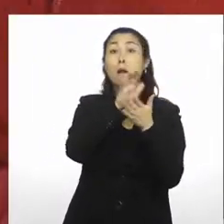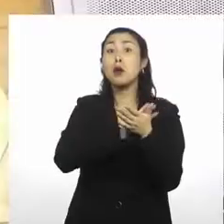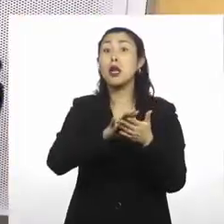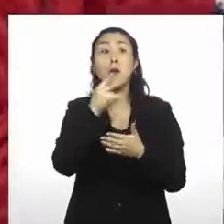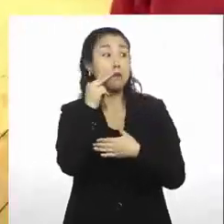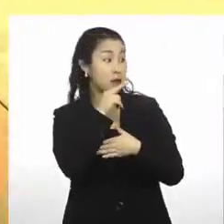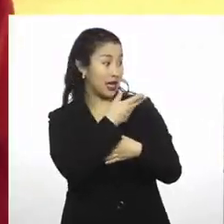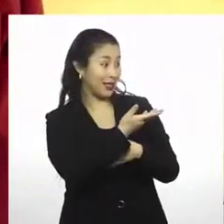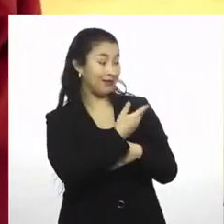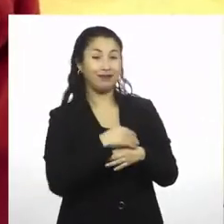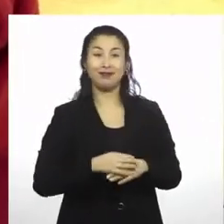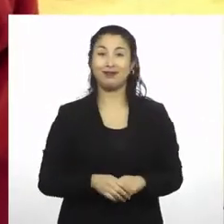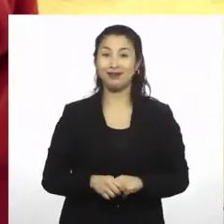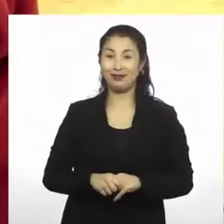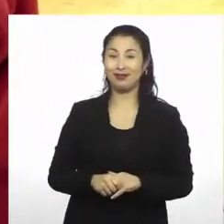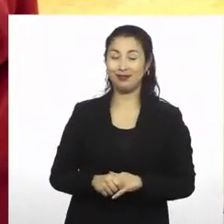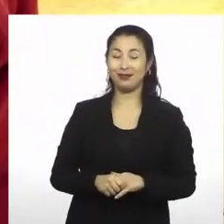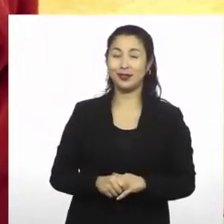armé.